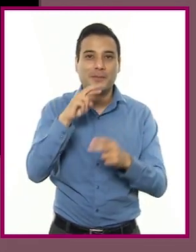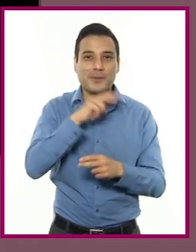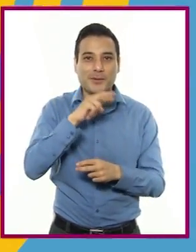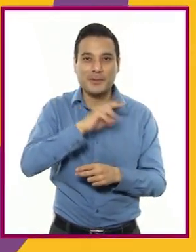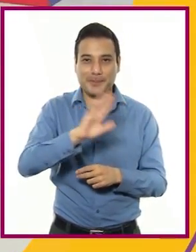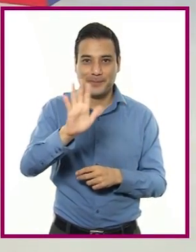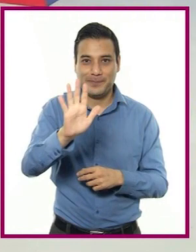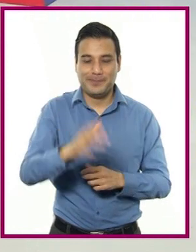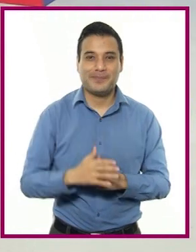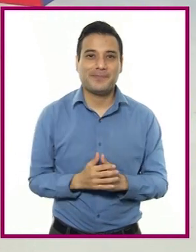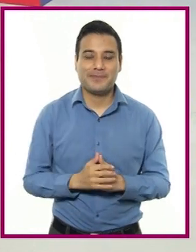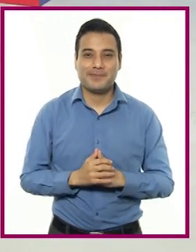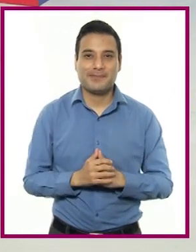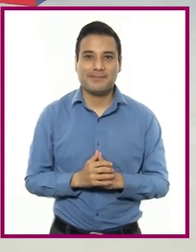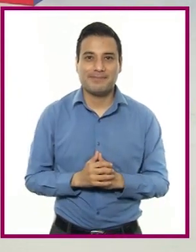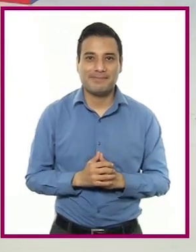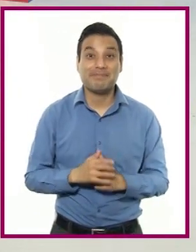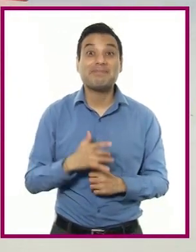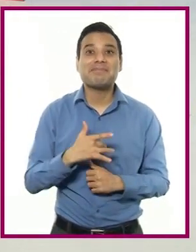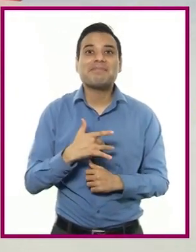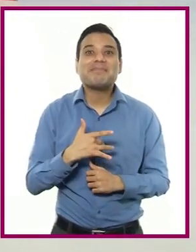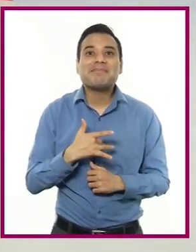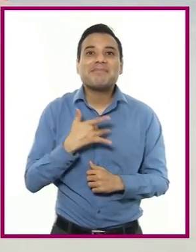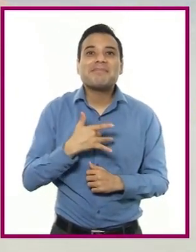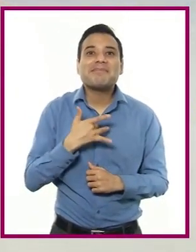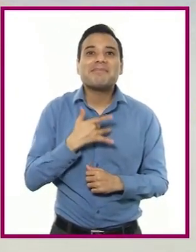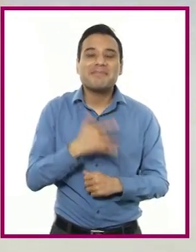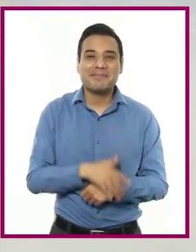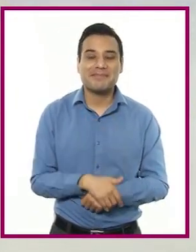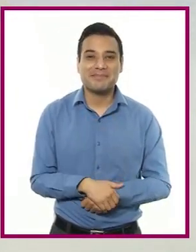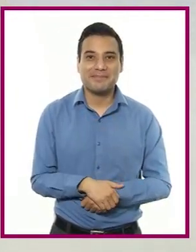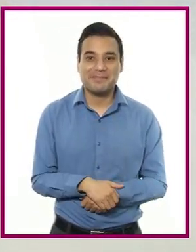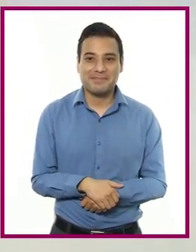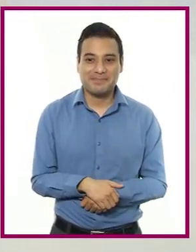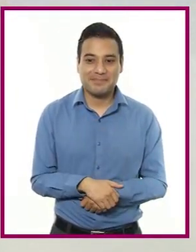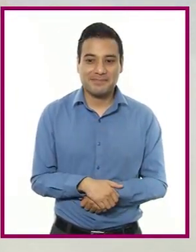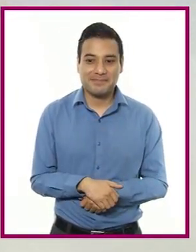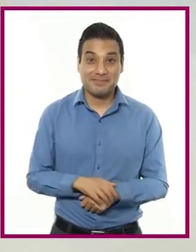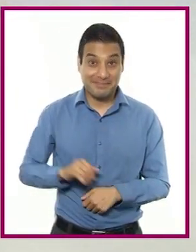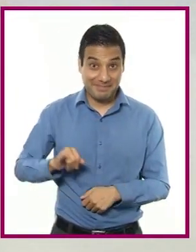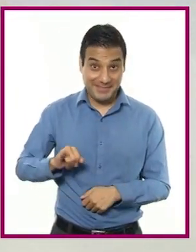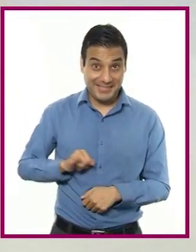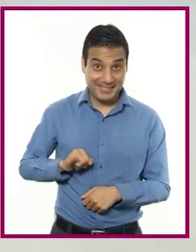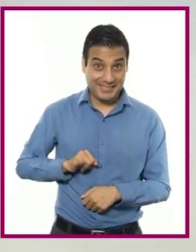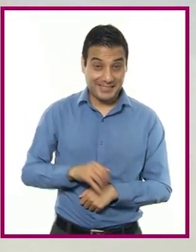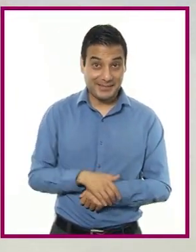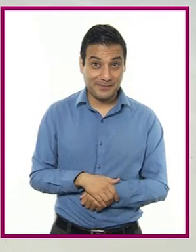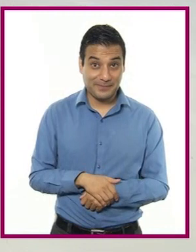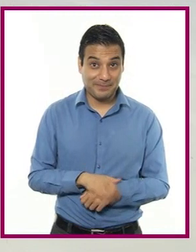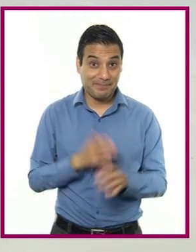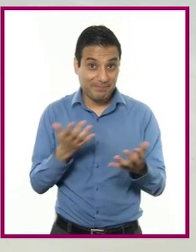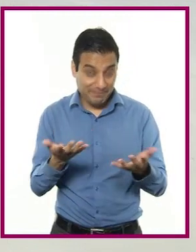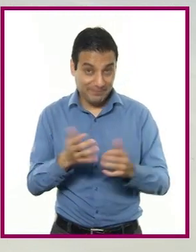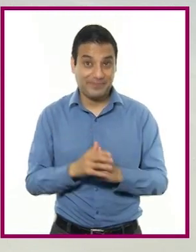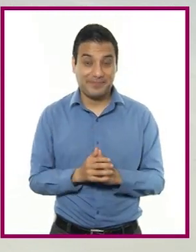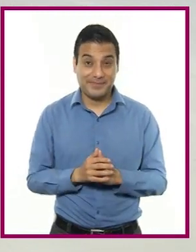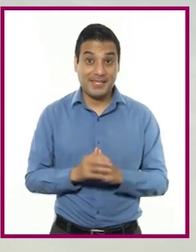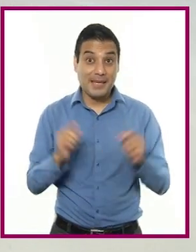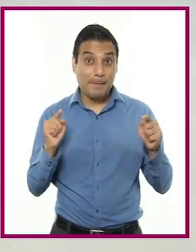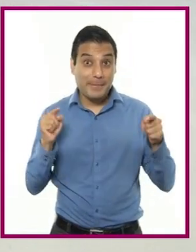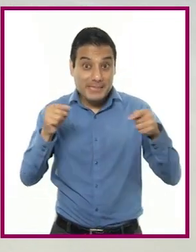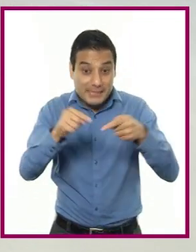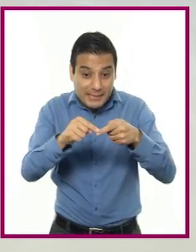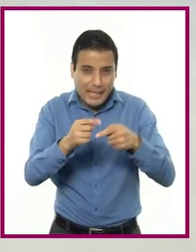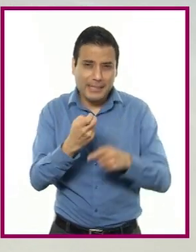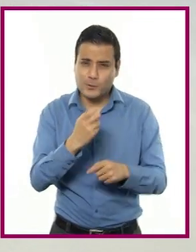doctora. ¿Qué les pareció la entrevista? Es interesante escuchar cómo el mestizaje es un proceso